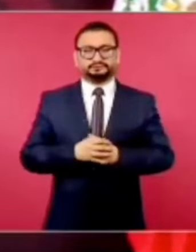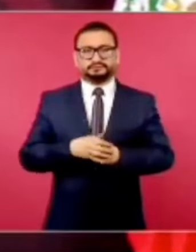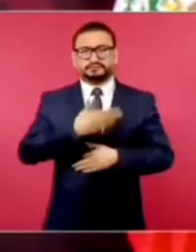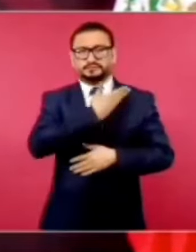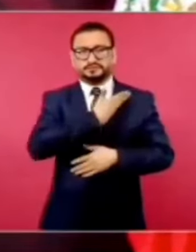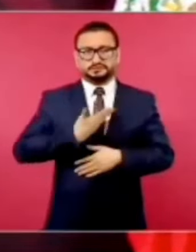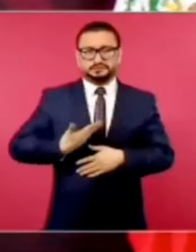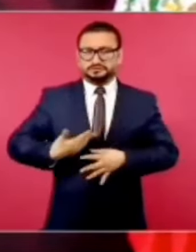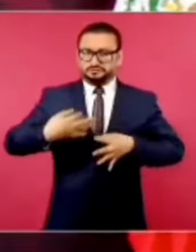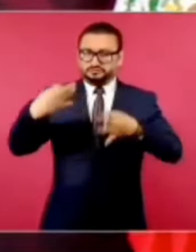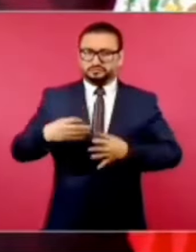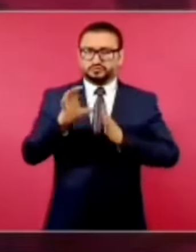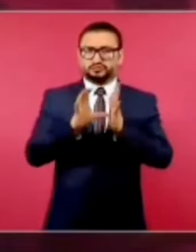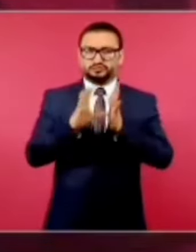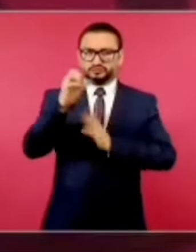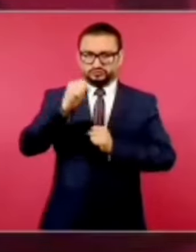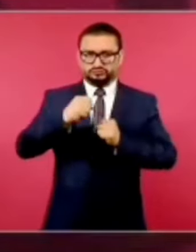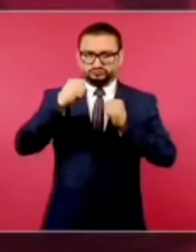presidenta constitucional,